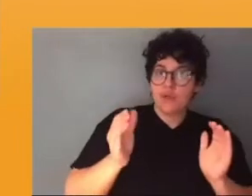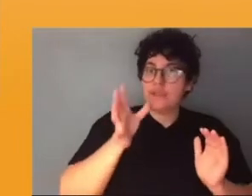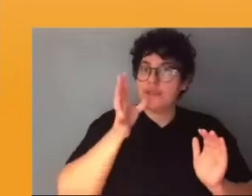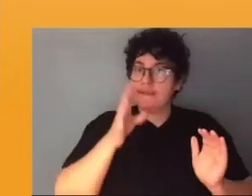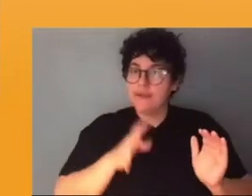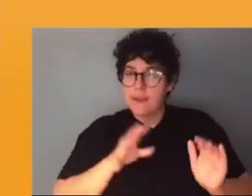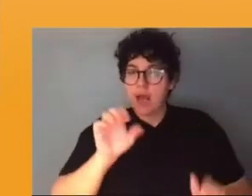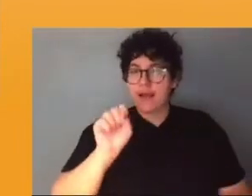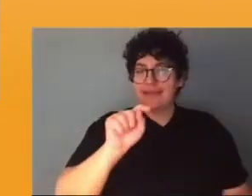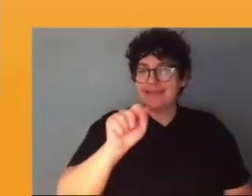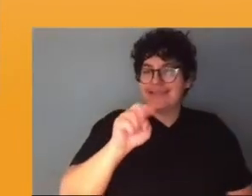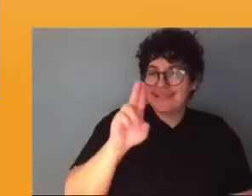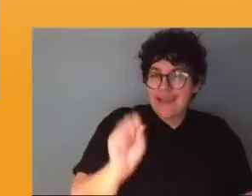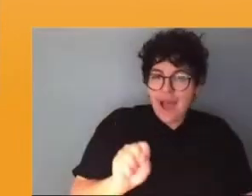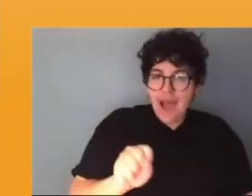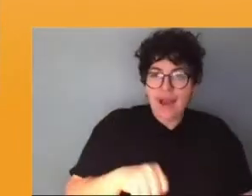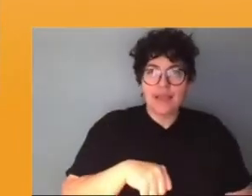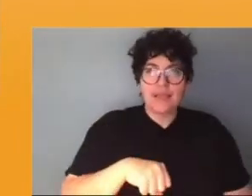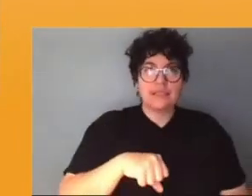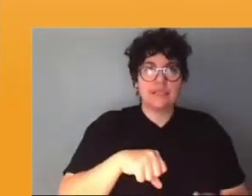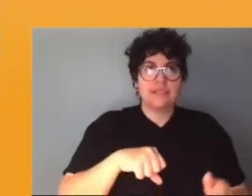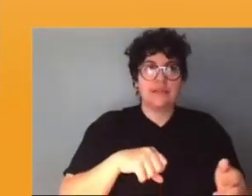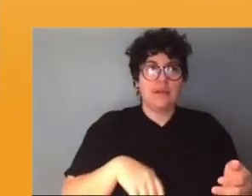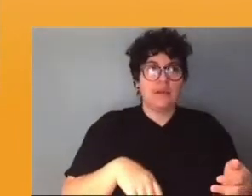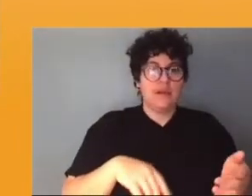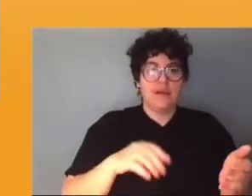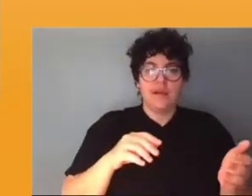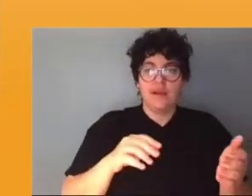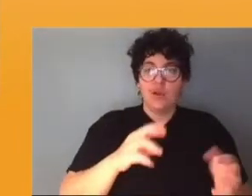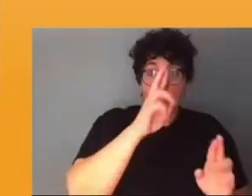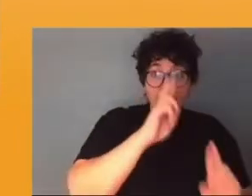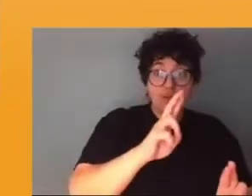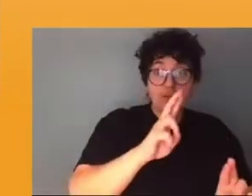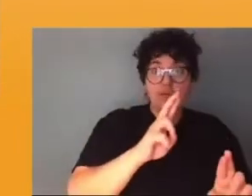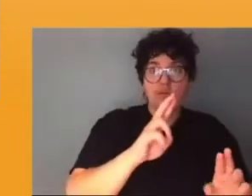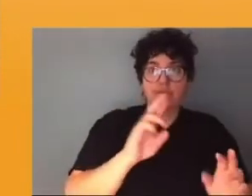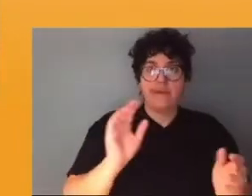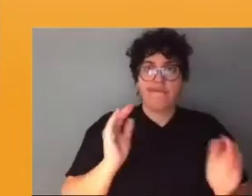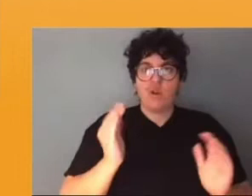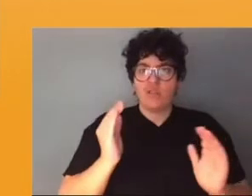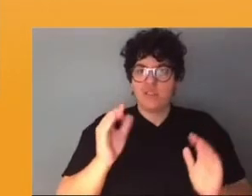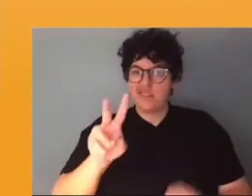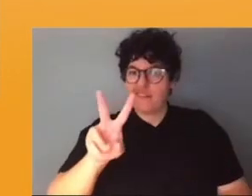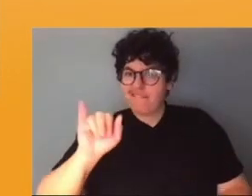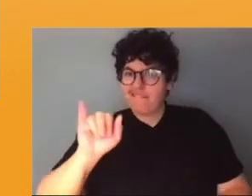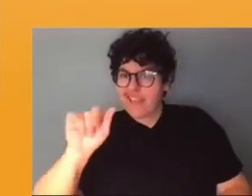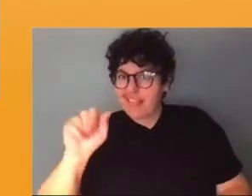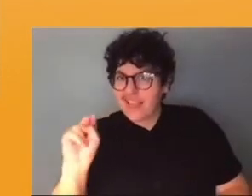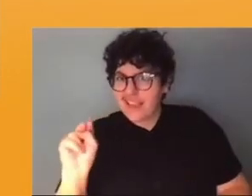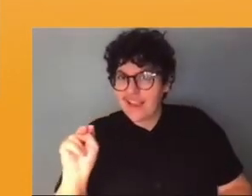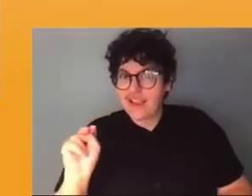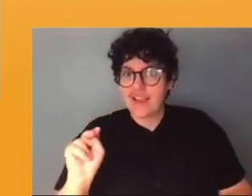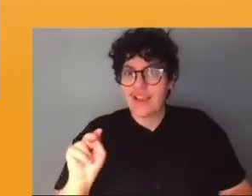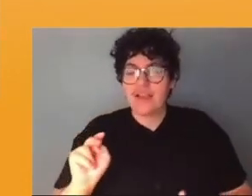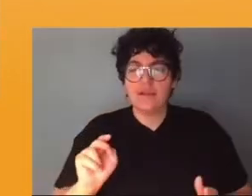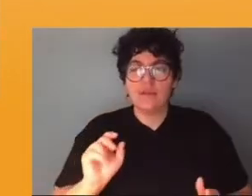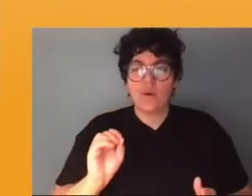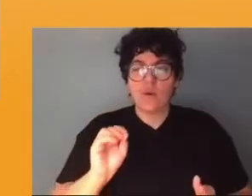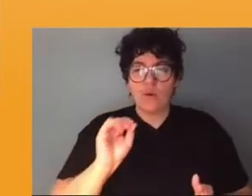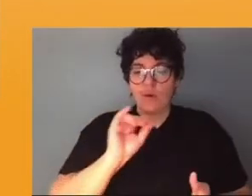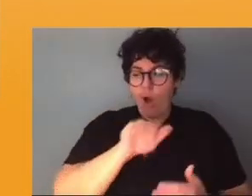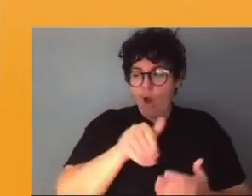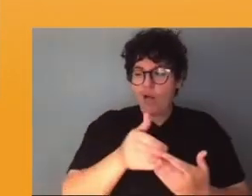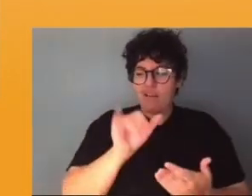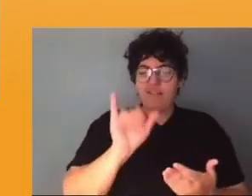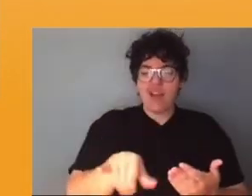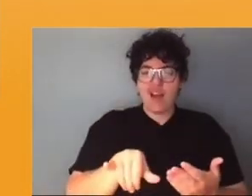mujer, del respeto. Versus los otros, todas esas cosas pueden contribuir a la experiencia